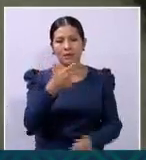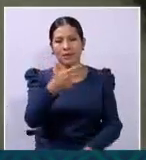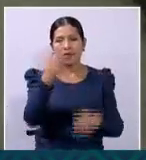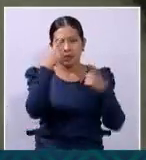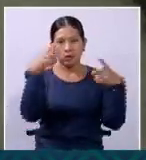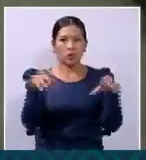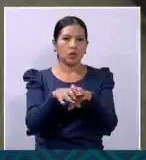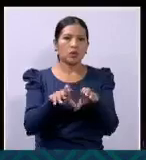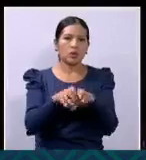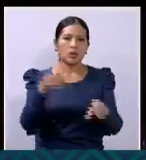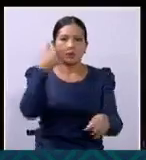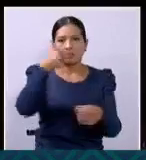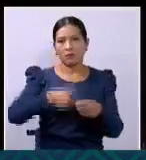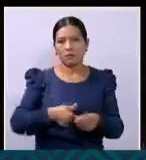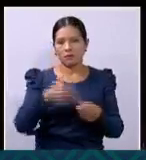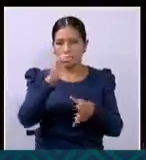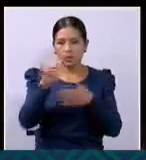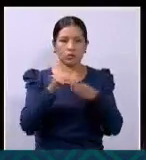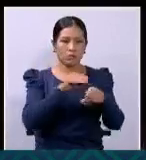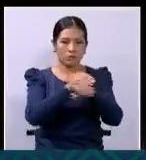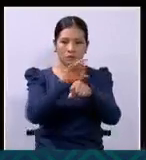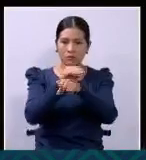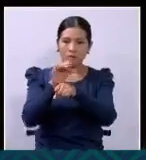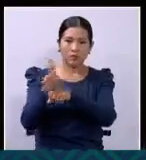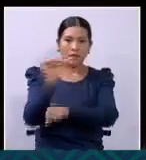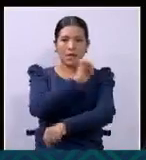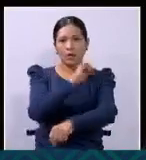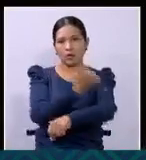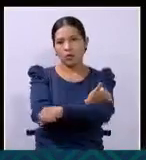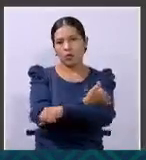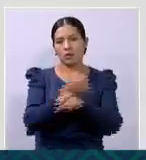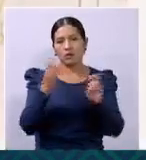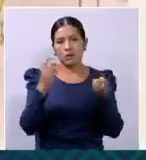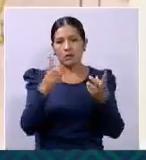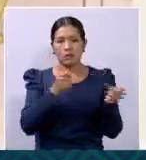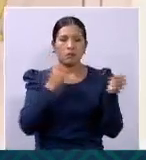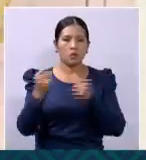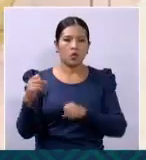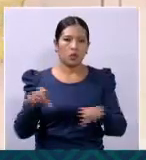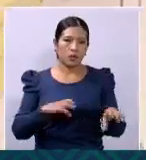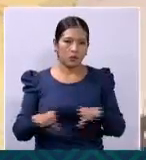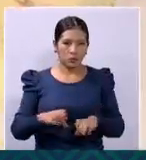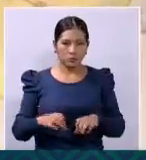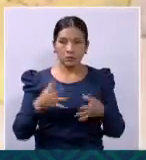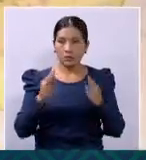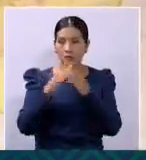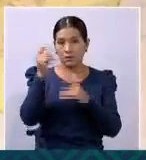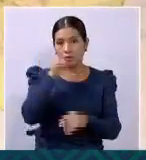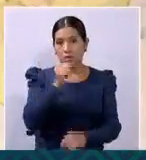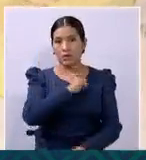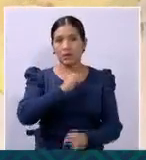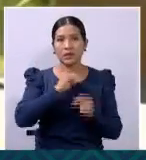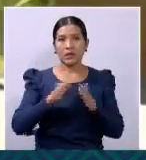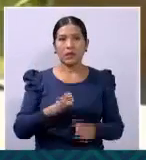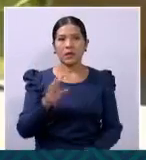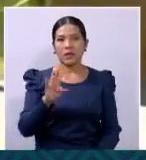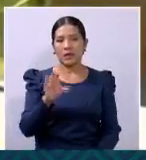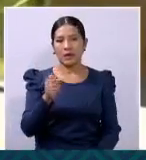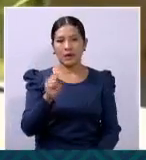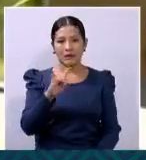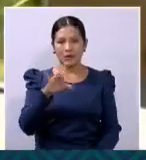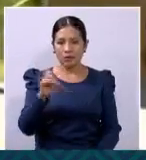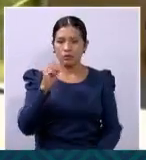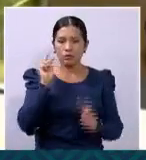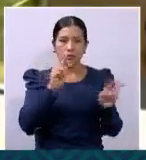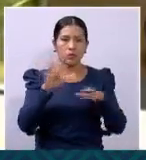petroleros pese a las exhortaciones de las autoridades del Poder Ejecutivo. La senadora potosina Ana María Castillo lamentó que la oposición